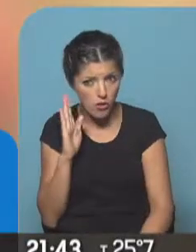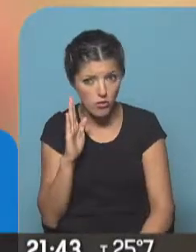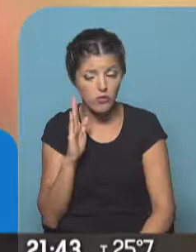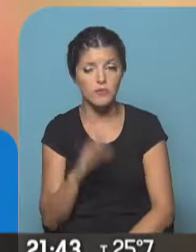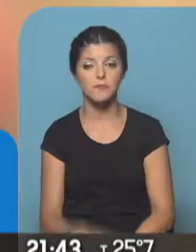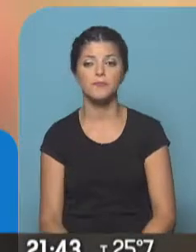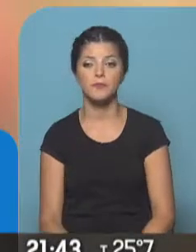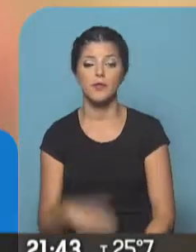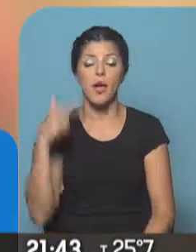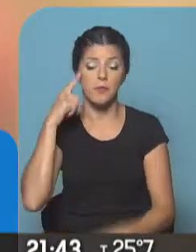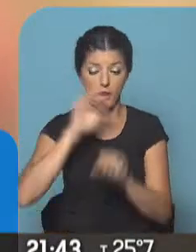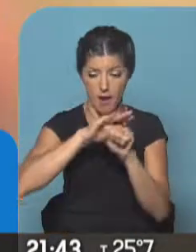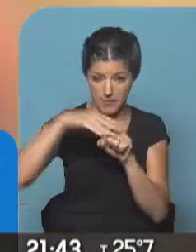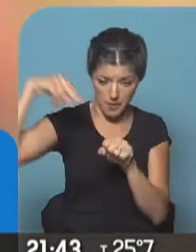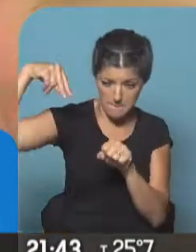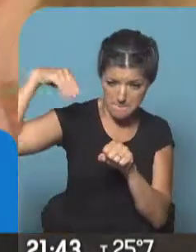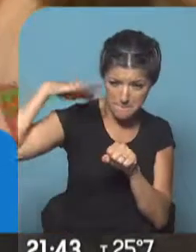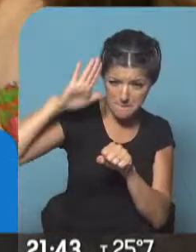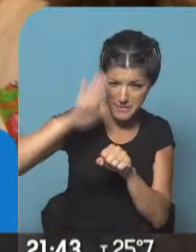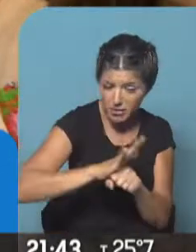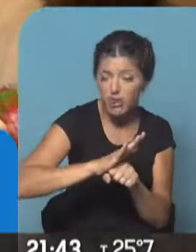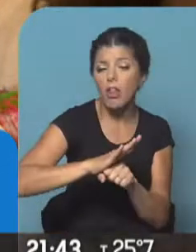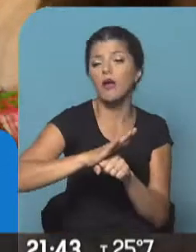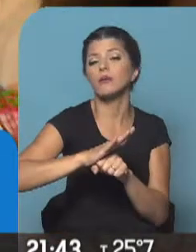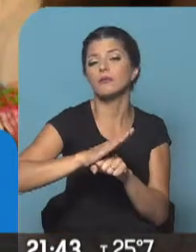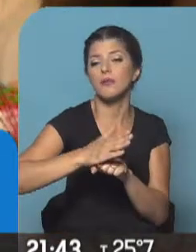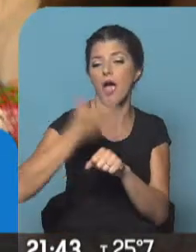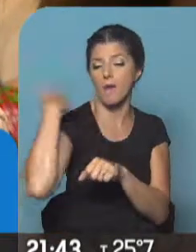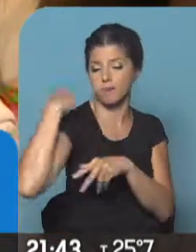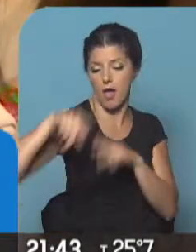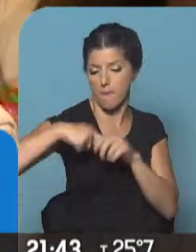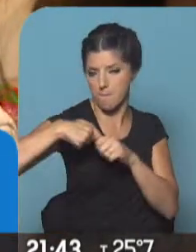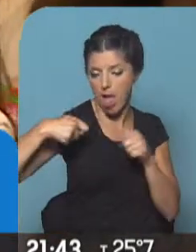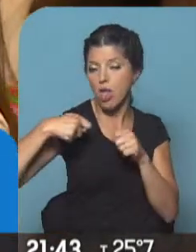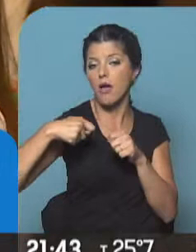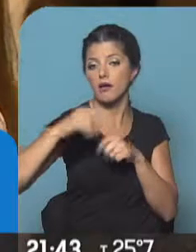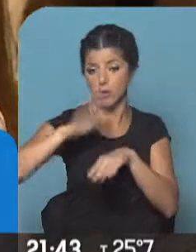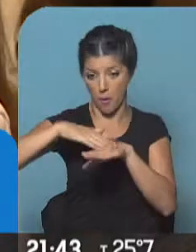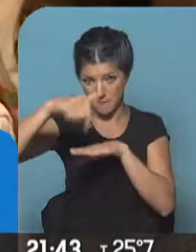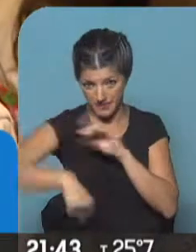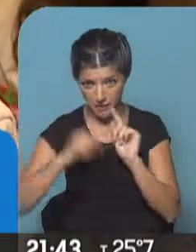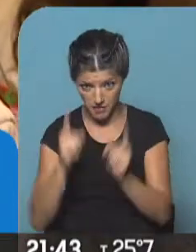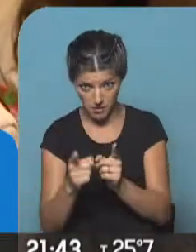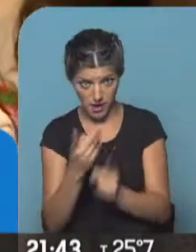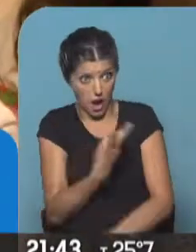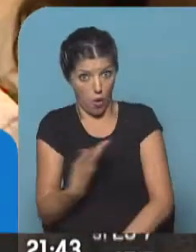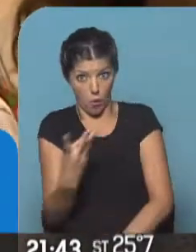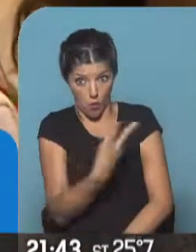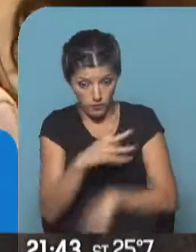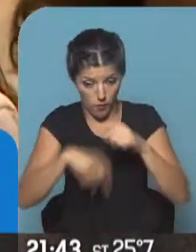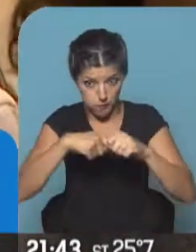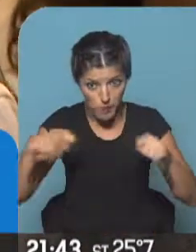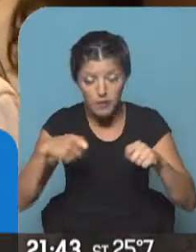Me pisa la cabeza, nos atan las manos atrás, de espalda y los pies a los cuatro y se van llevándose,